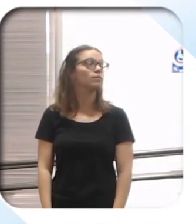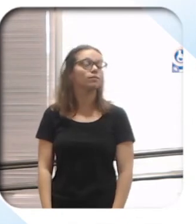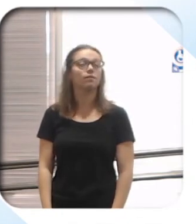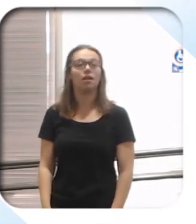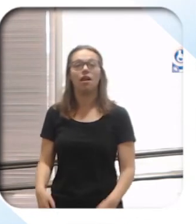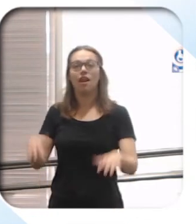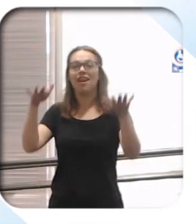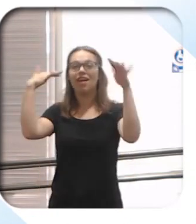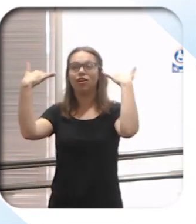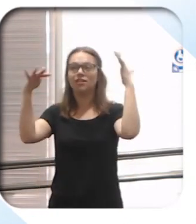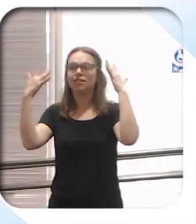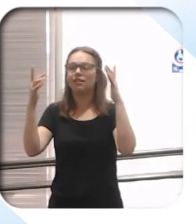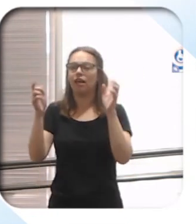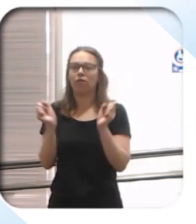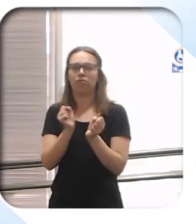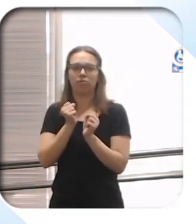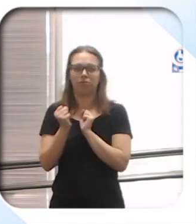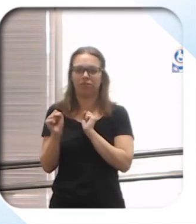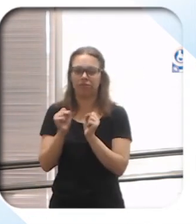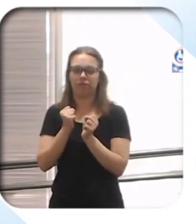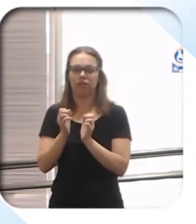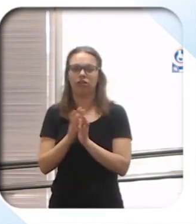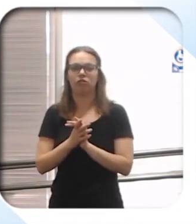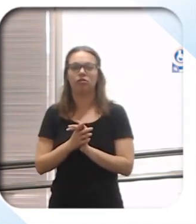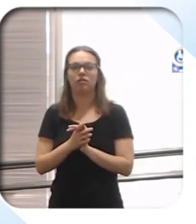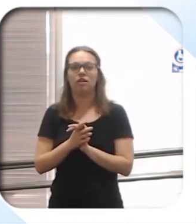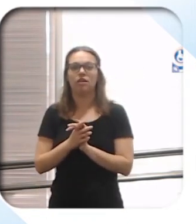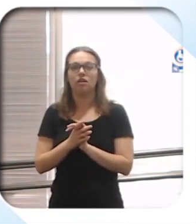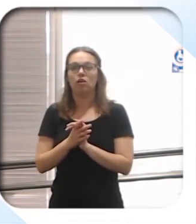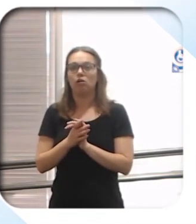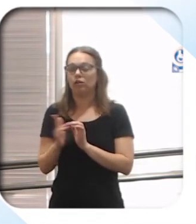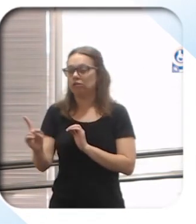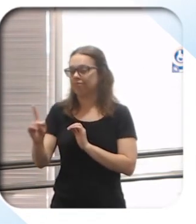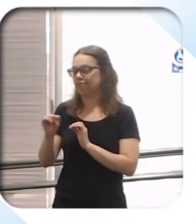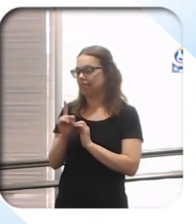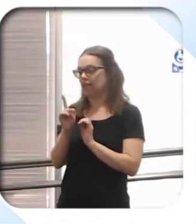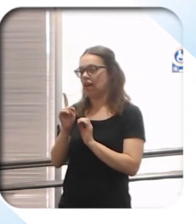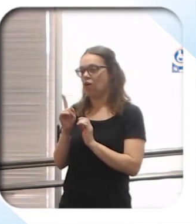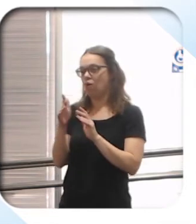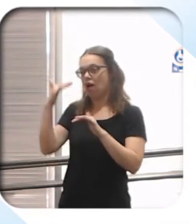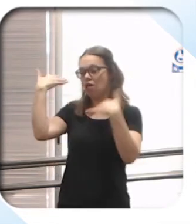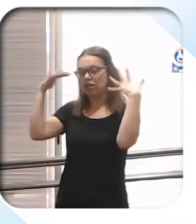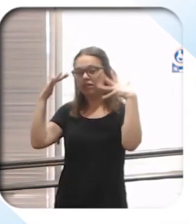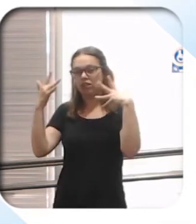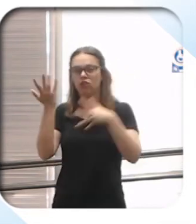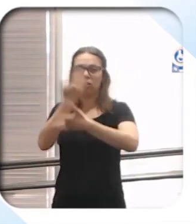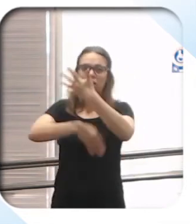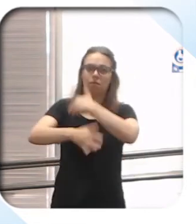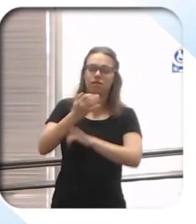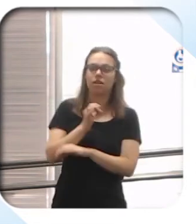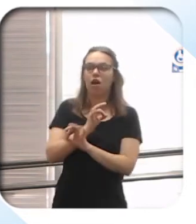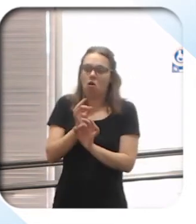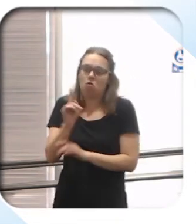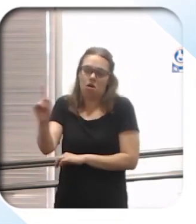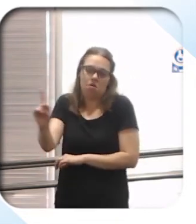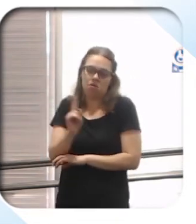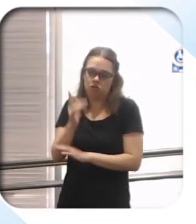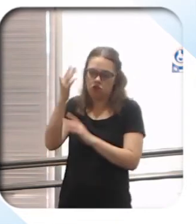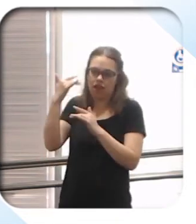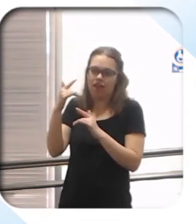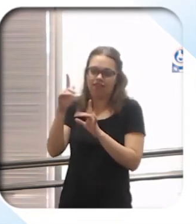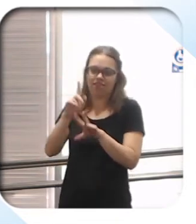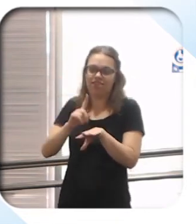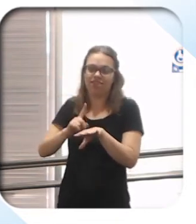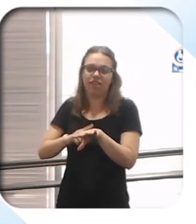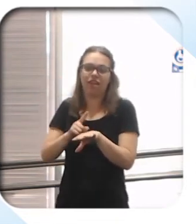La adolescencia y los temores. Cuando llega un adolescente con discapacidad, cuando llega alguien con discapacidad a la adolescencia,